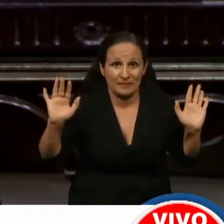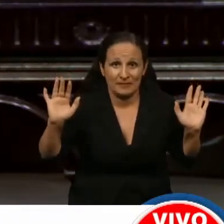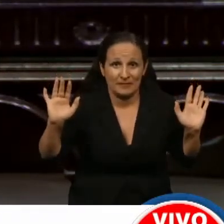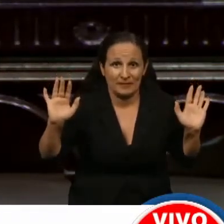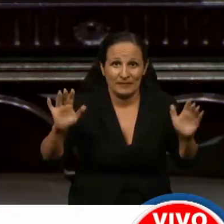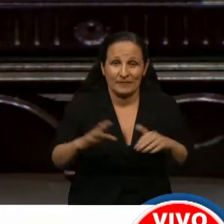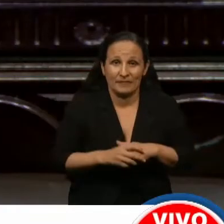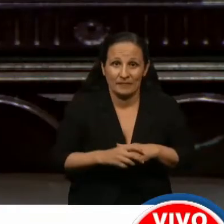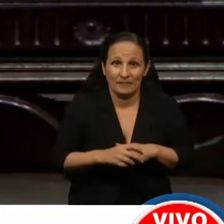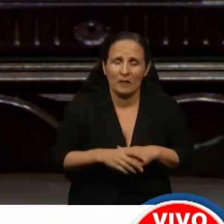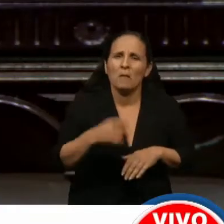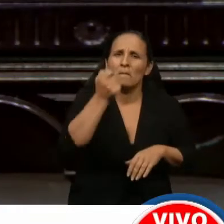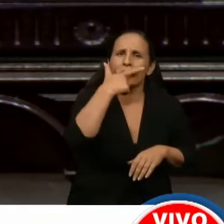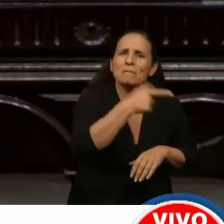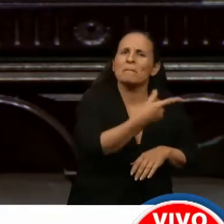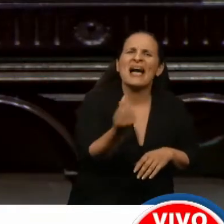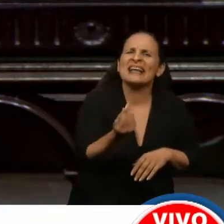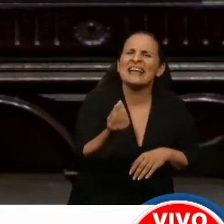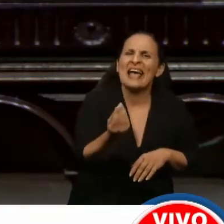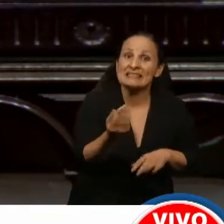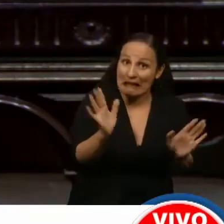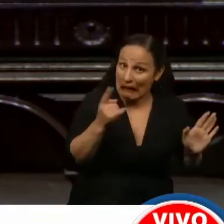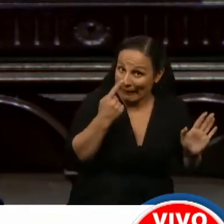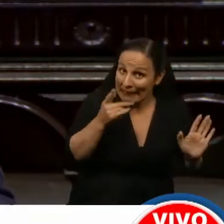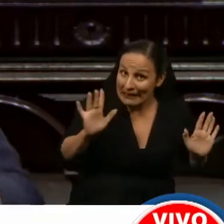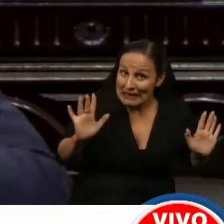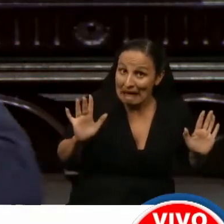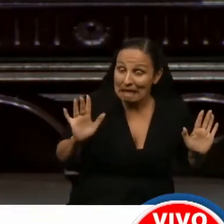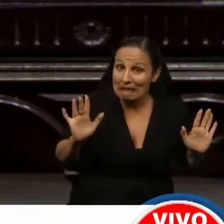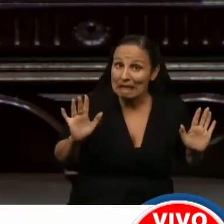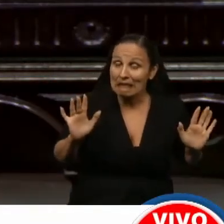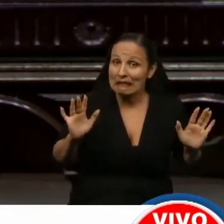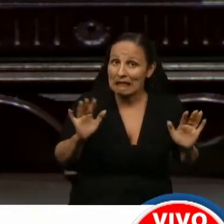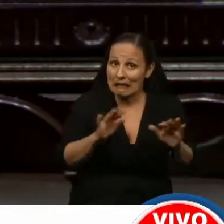¿Qué hace Macri? Y es interesante.